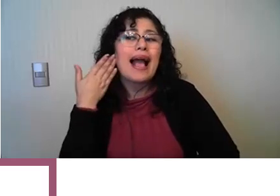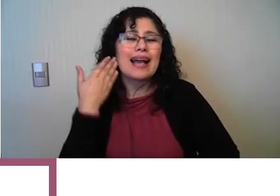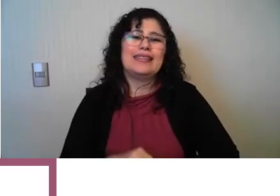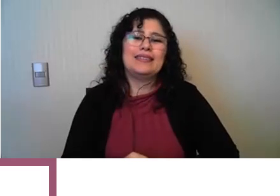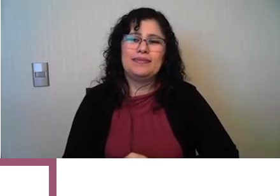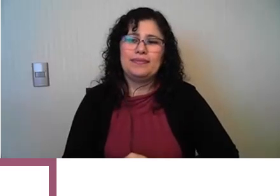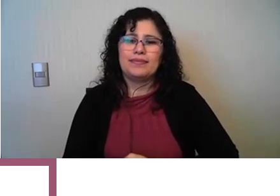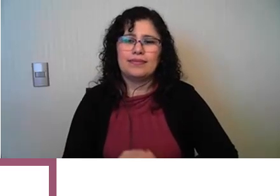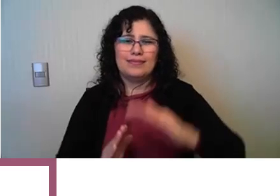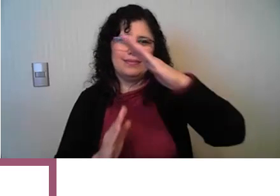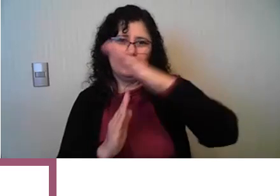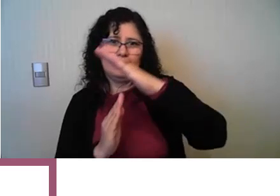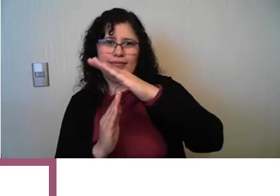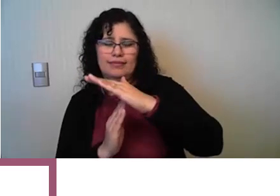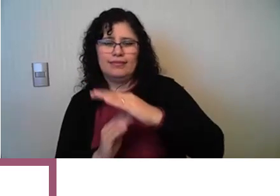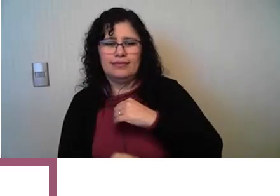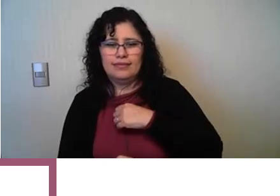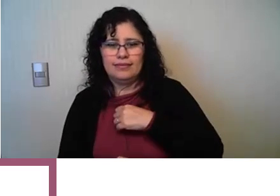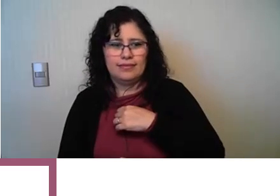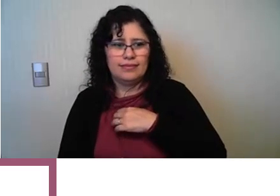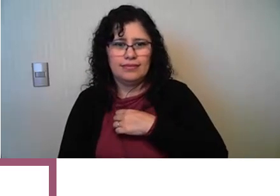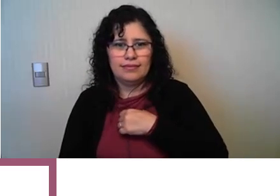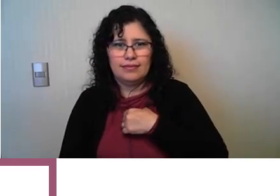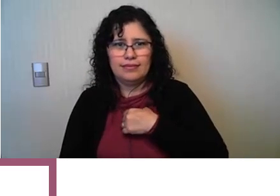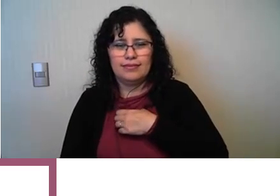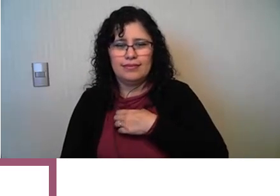Espérenme un segundo, voy a conectar la batería.